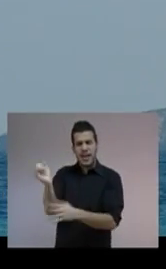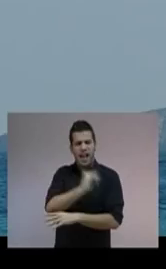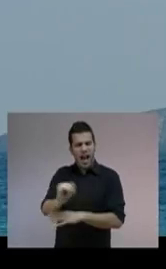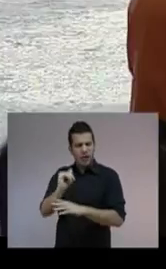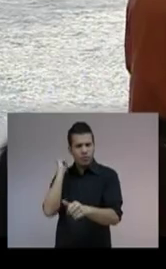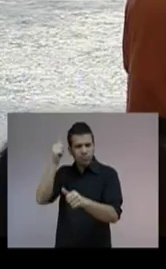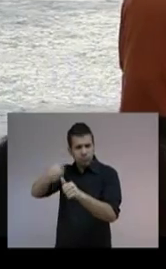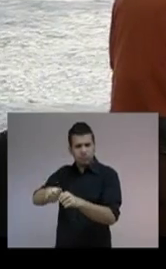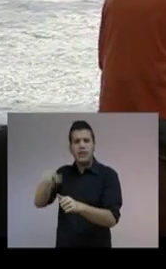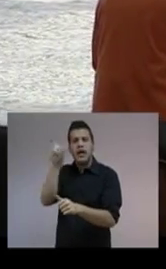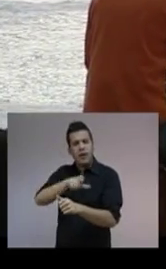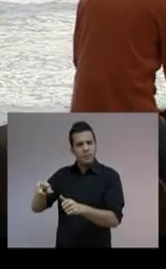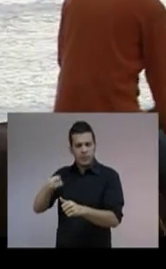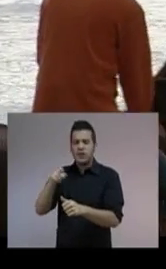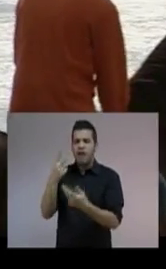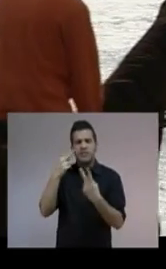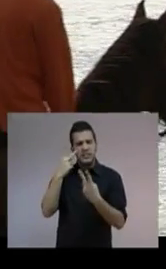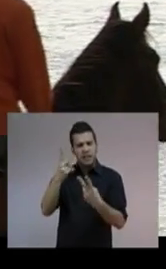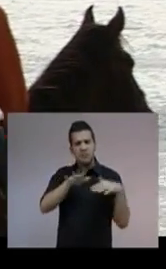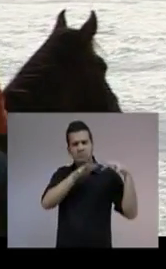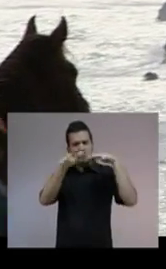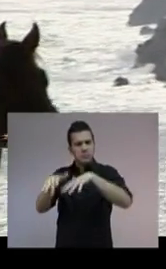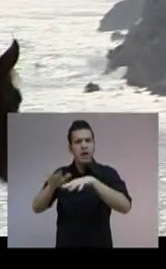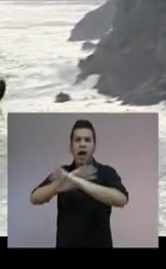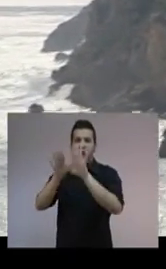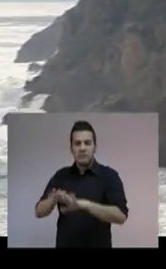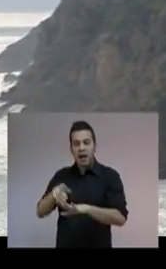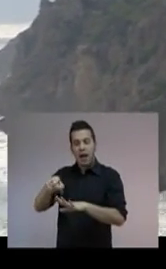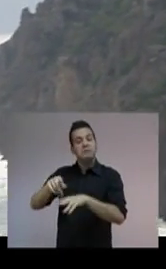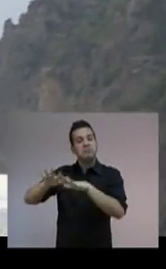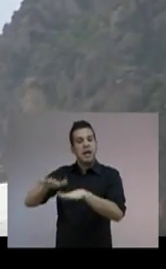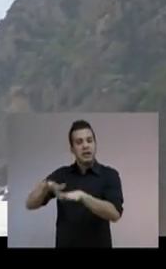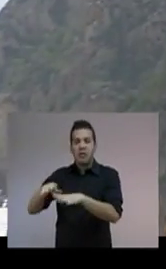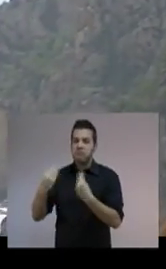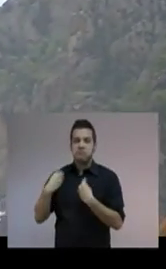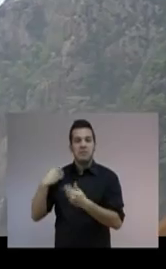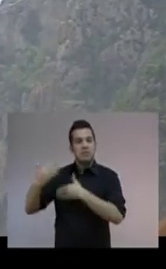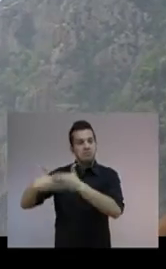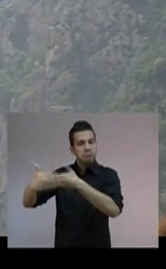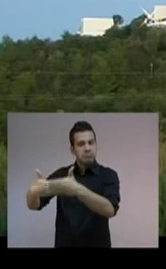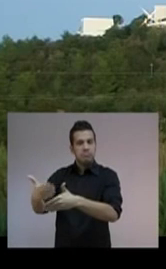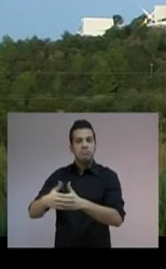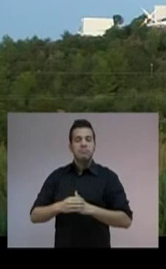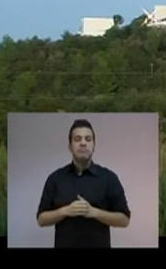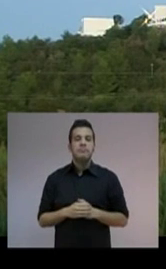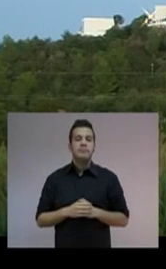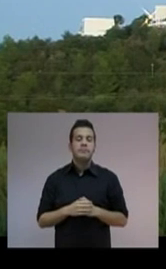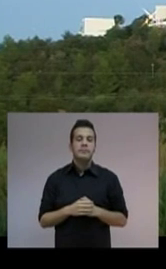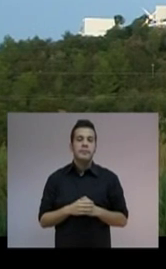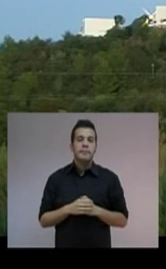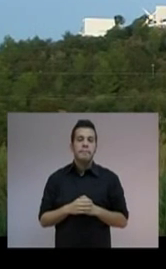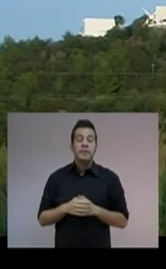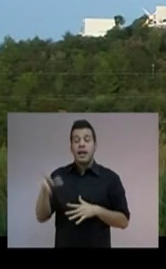lugar de acogida y refugio de muchos visitantes que finalmente se han convertido en isleños. La